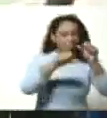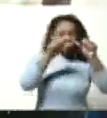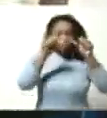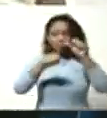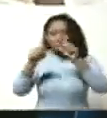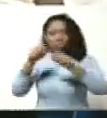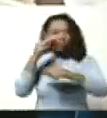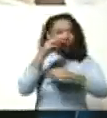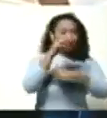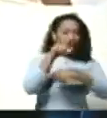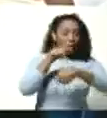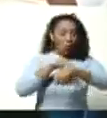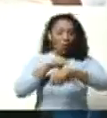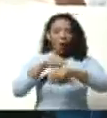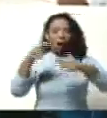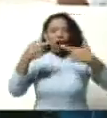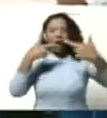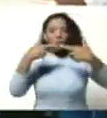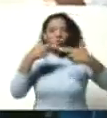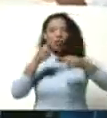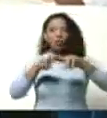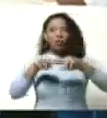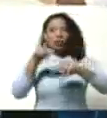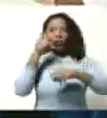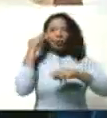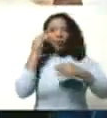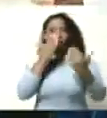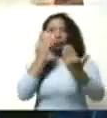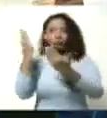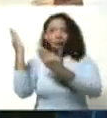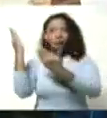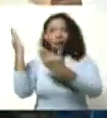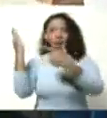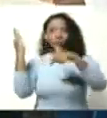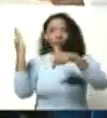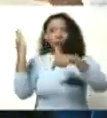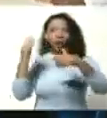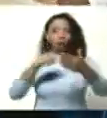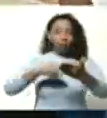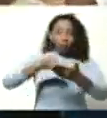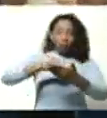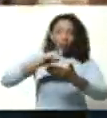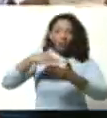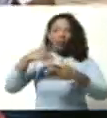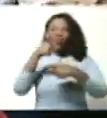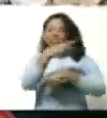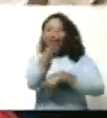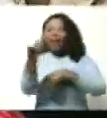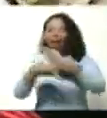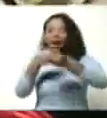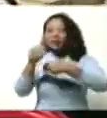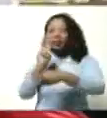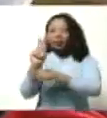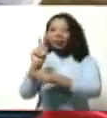la hora de almuerzo y está nuestro niño y nuestra niña aquí, no sé, coloreando. ¿Qué están haciendo?